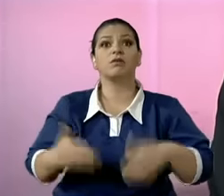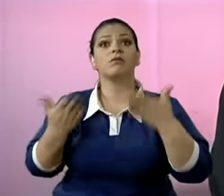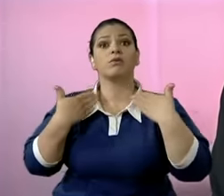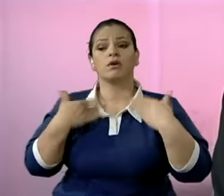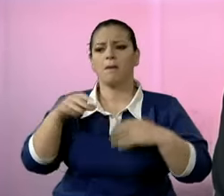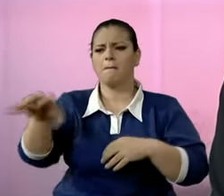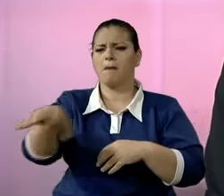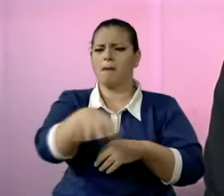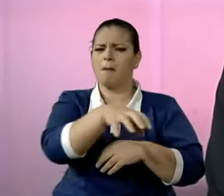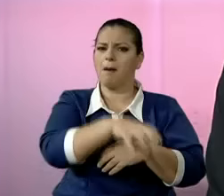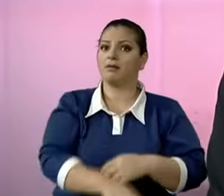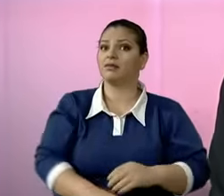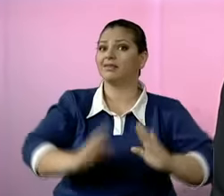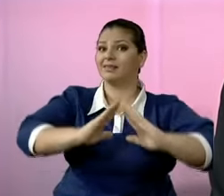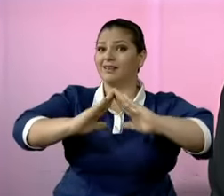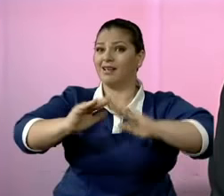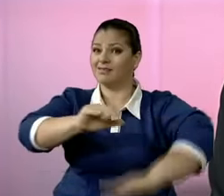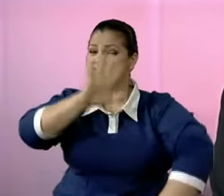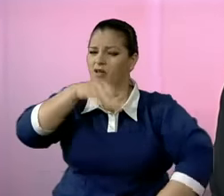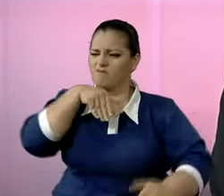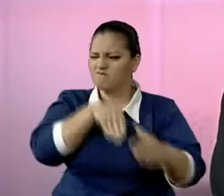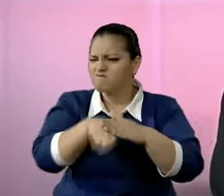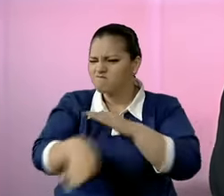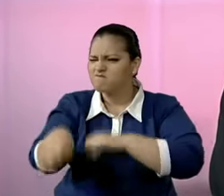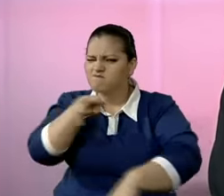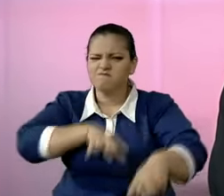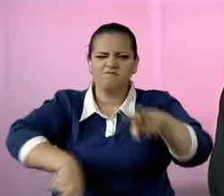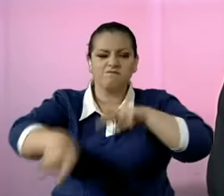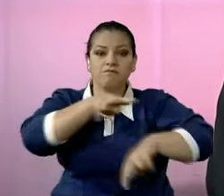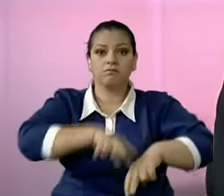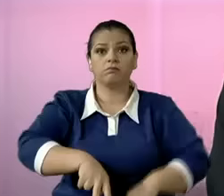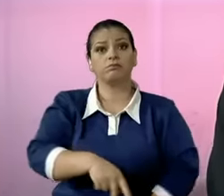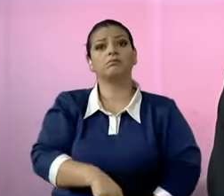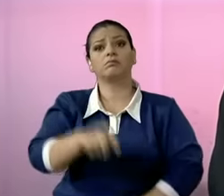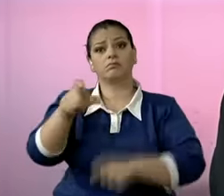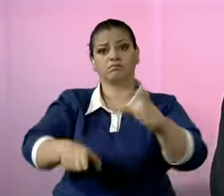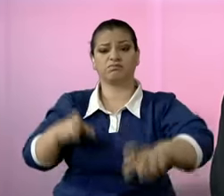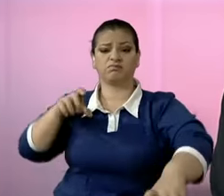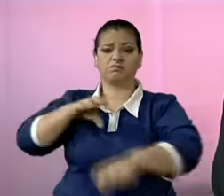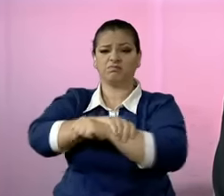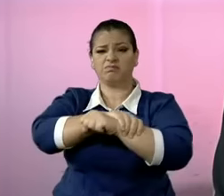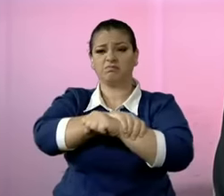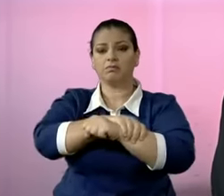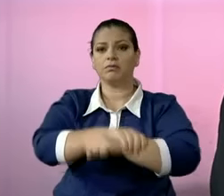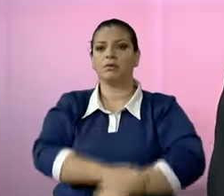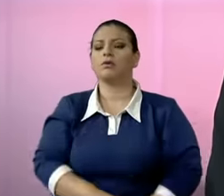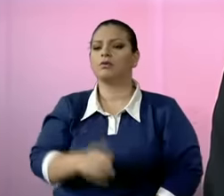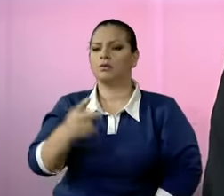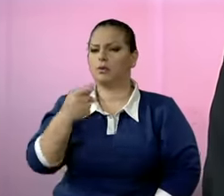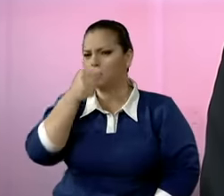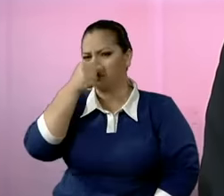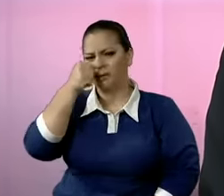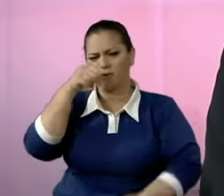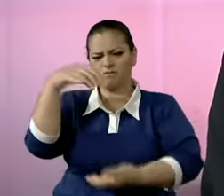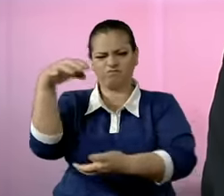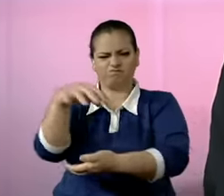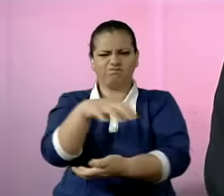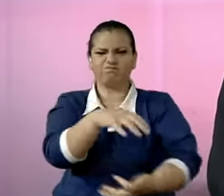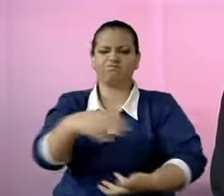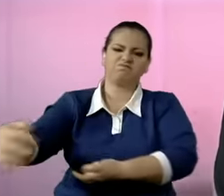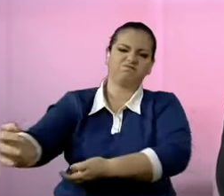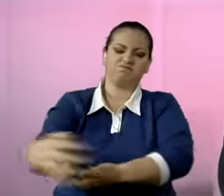Guayaquil y detuvo a varias personas. Dosis de droga, además de una motocicleta que era utilizada